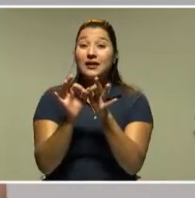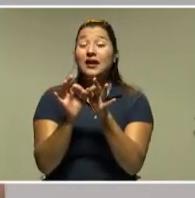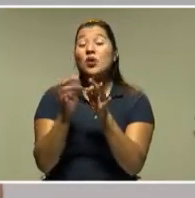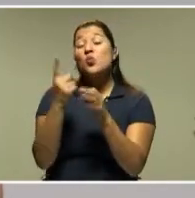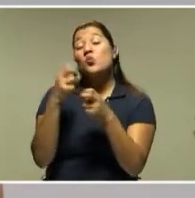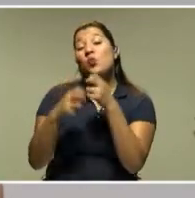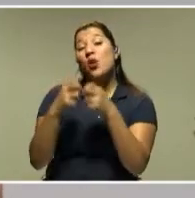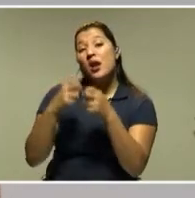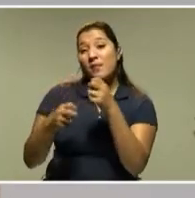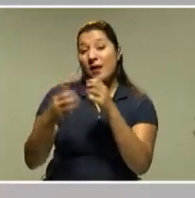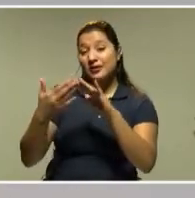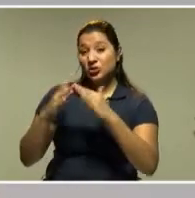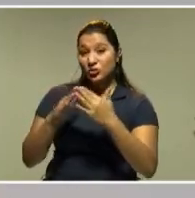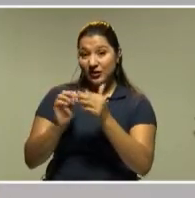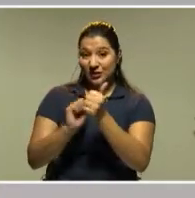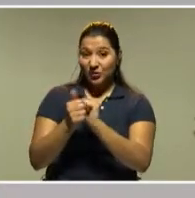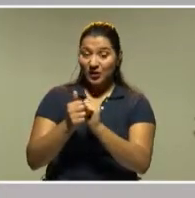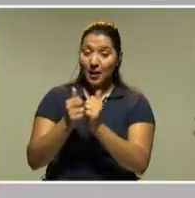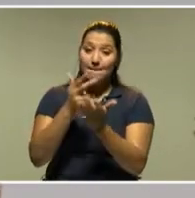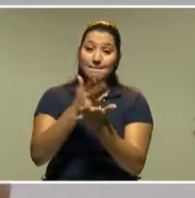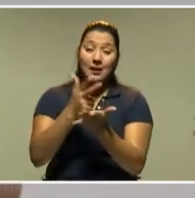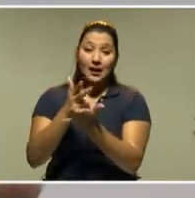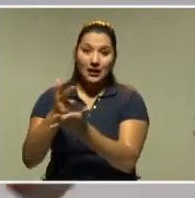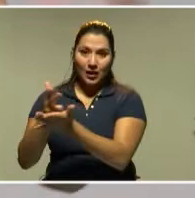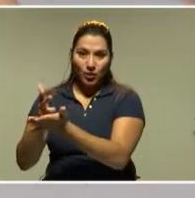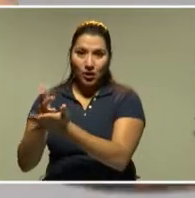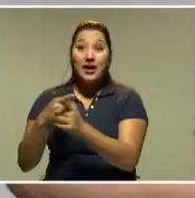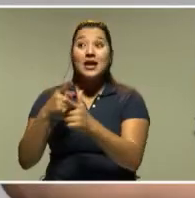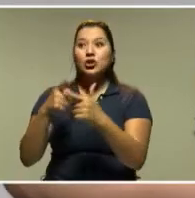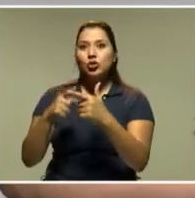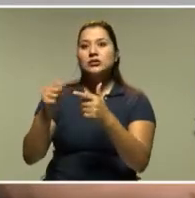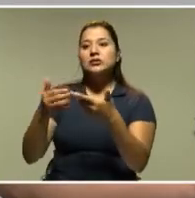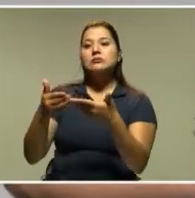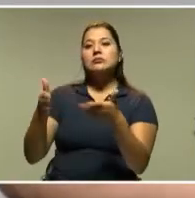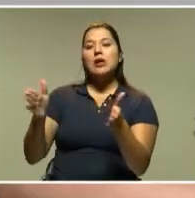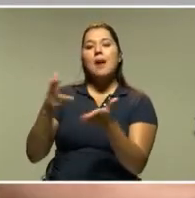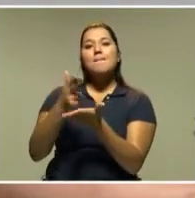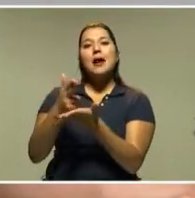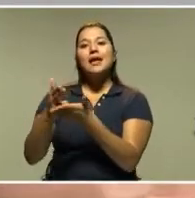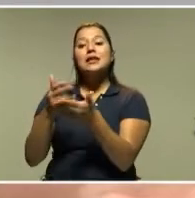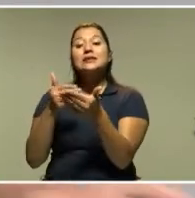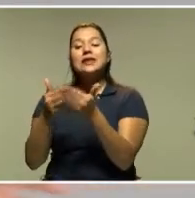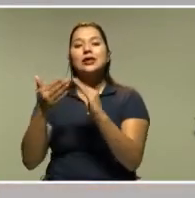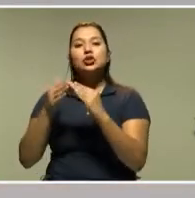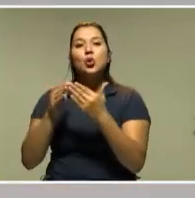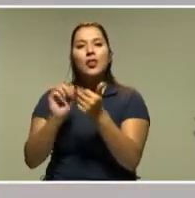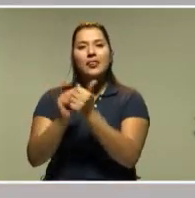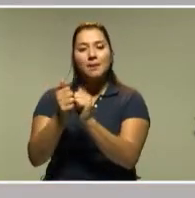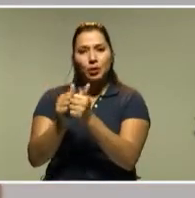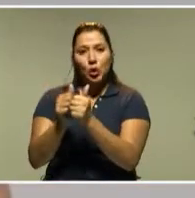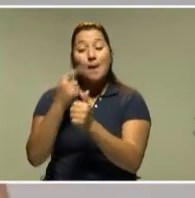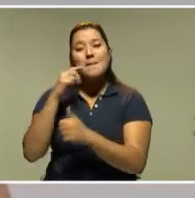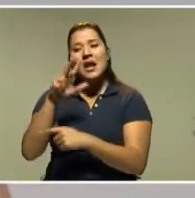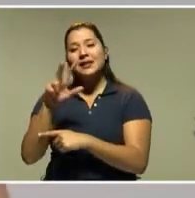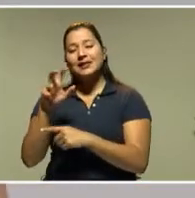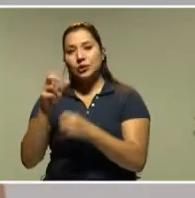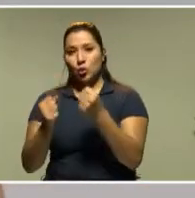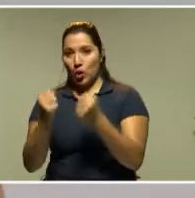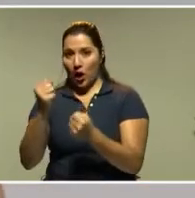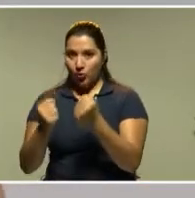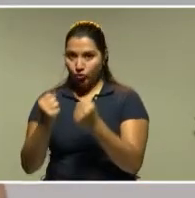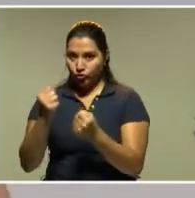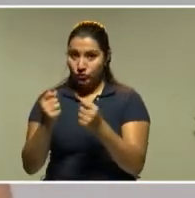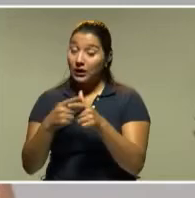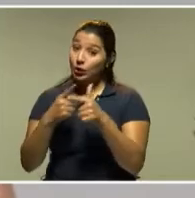es lo del parqueo. Ajá. Entonces van a habilitar un parqueo cerca de la ciudad deportiva para más de 300 carros. Entonces